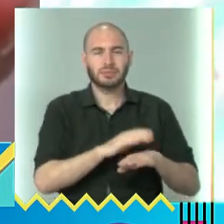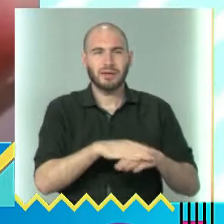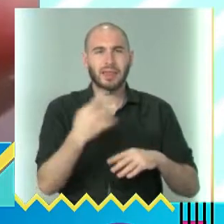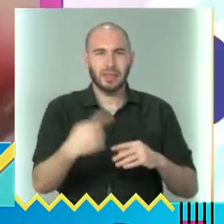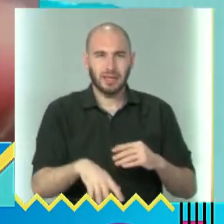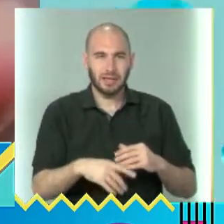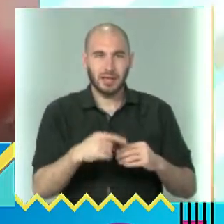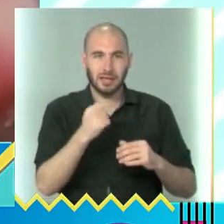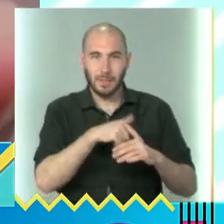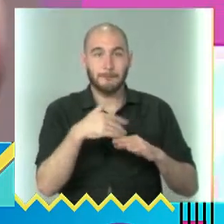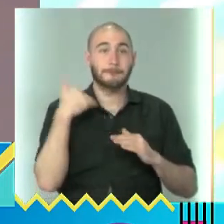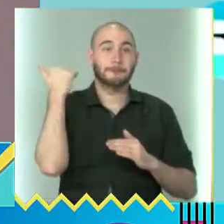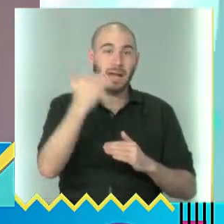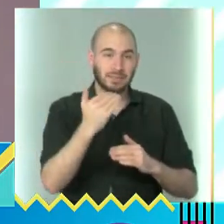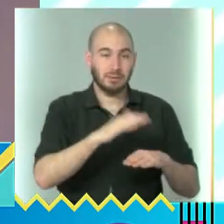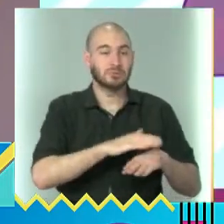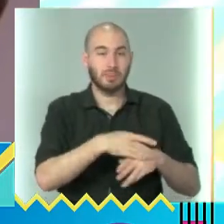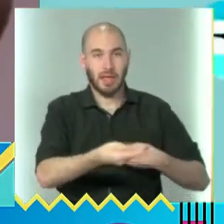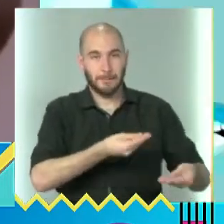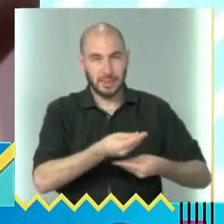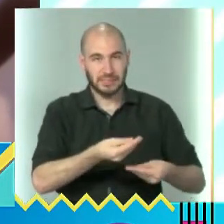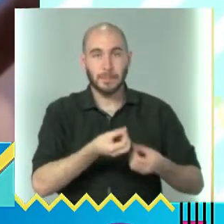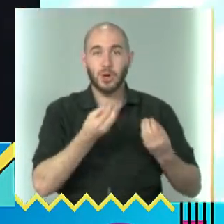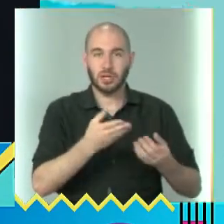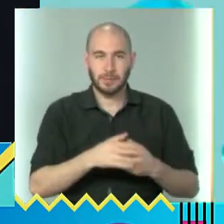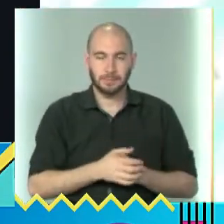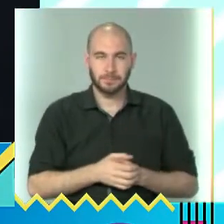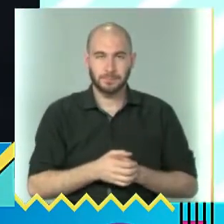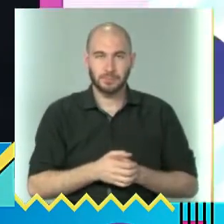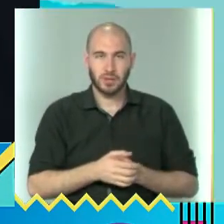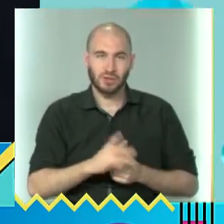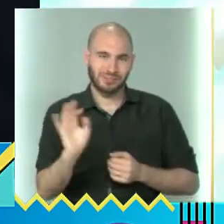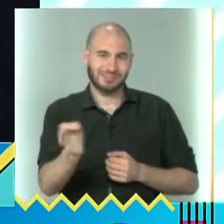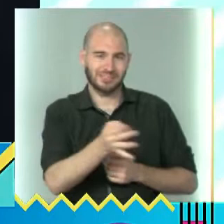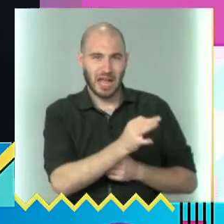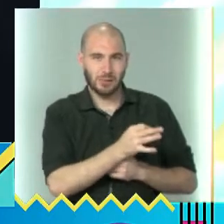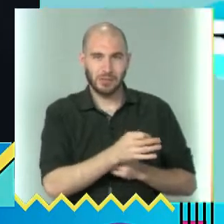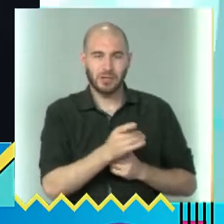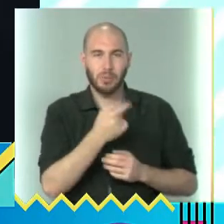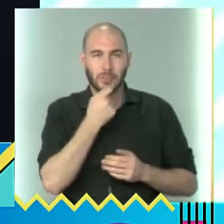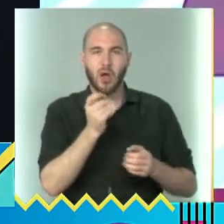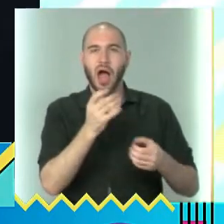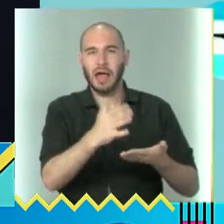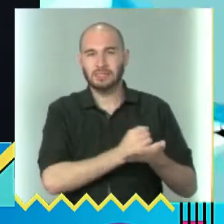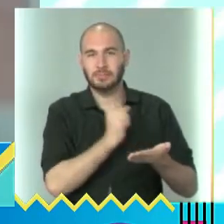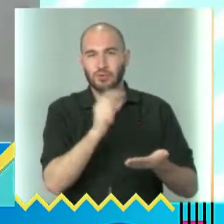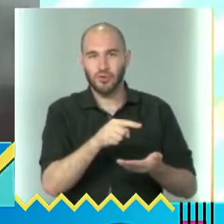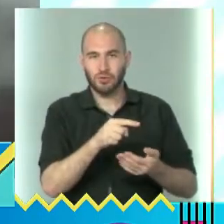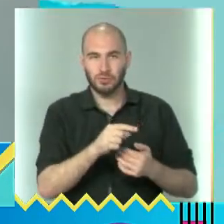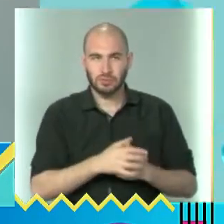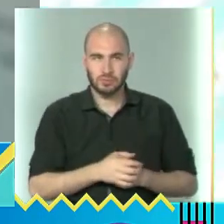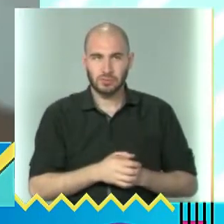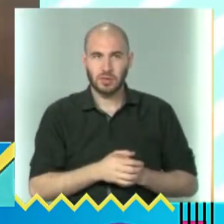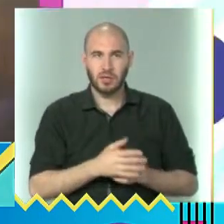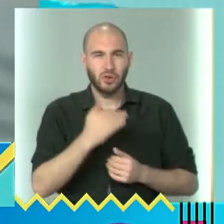que seguramente es mayor de parte de las empresas. Porque todos sabemos que cuando decís acepto tal cosa,